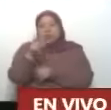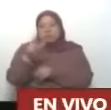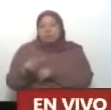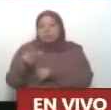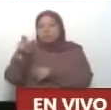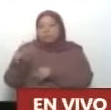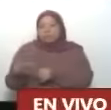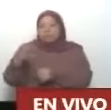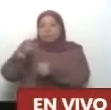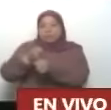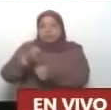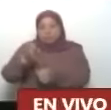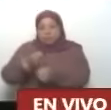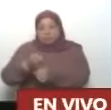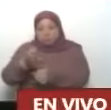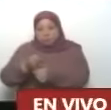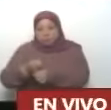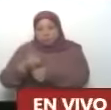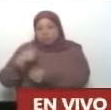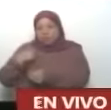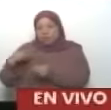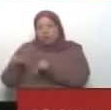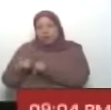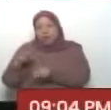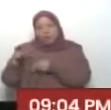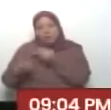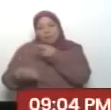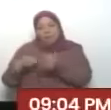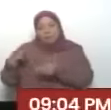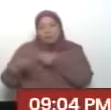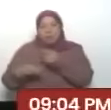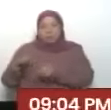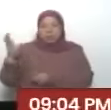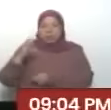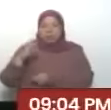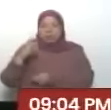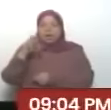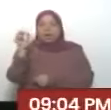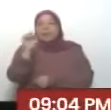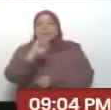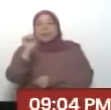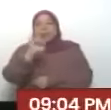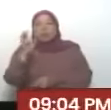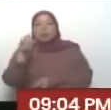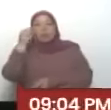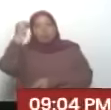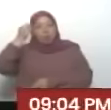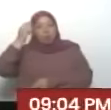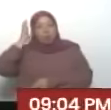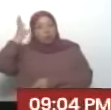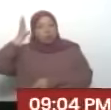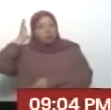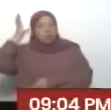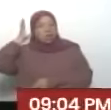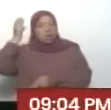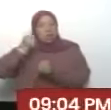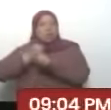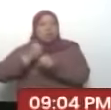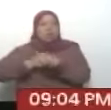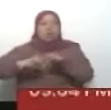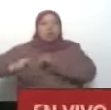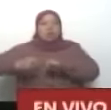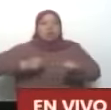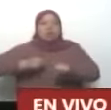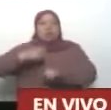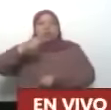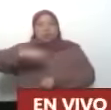los trabajadores movilizados. Con mis compañeros de trabajo del metro. Del personal de Metrobús. Consciente del trabajo que tenemos que hacer, de movilizar a nuestros